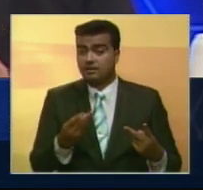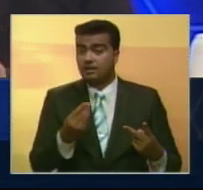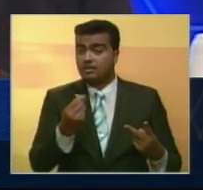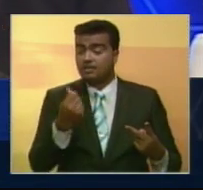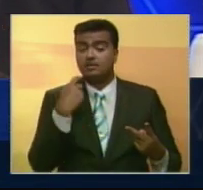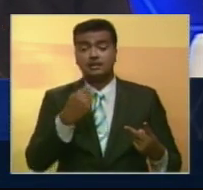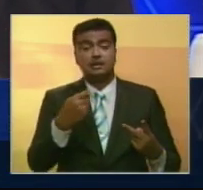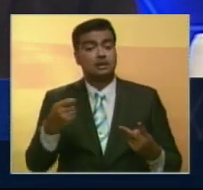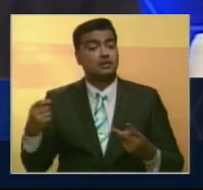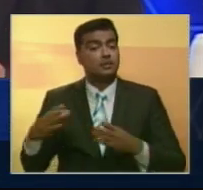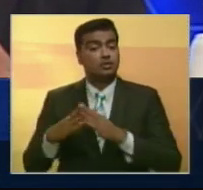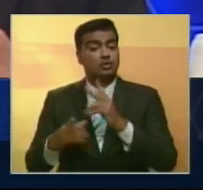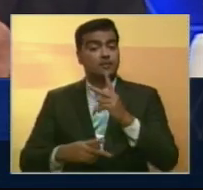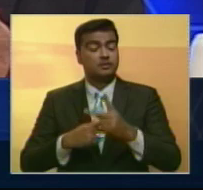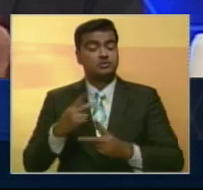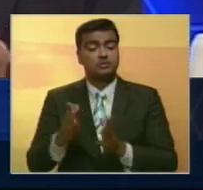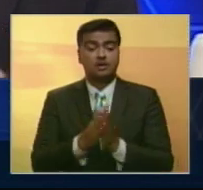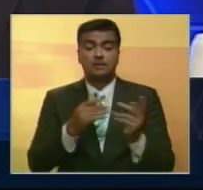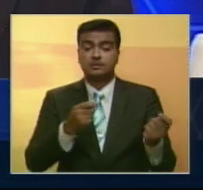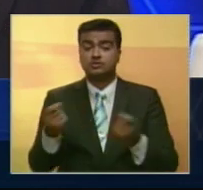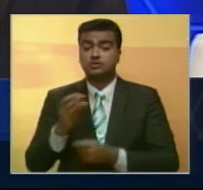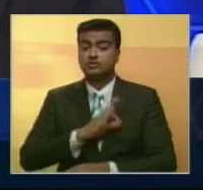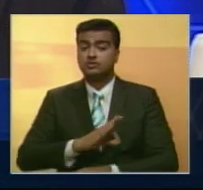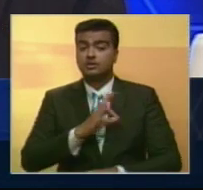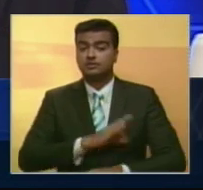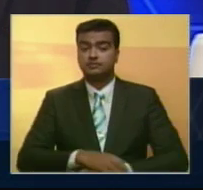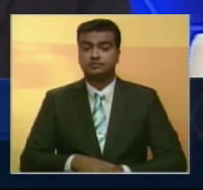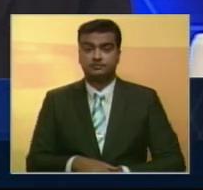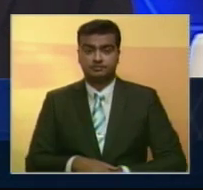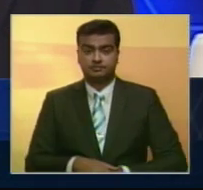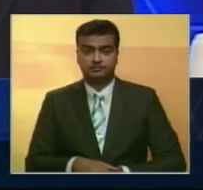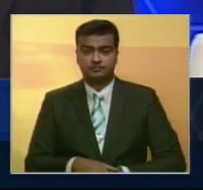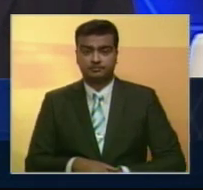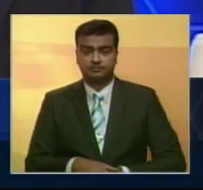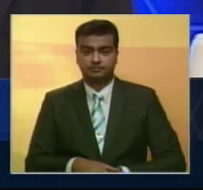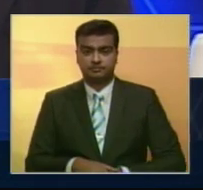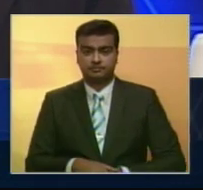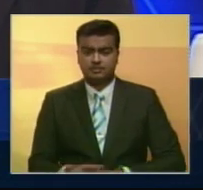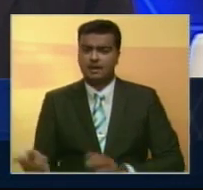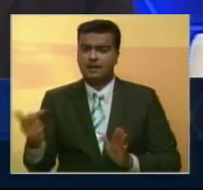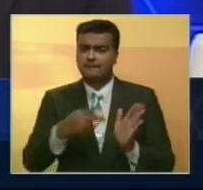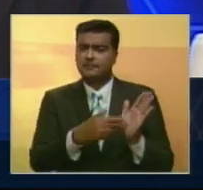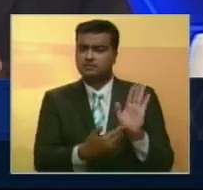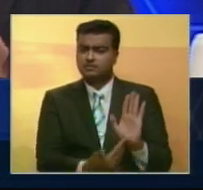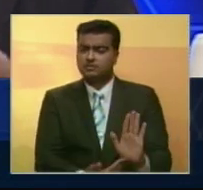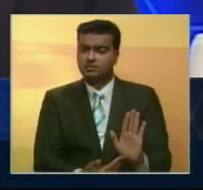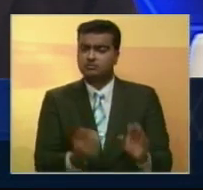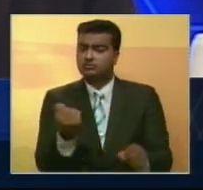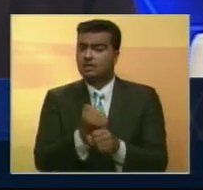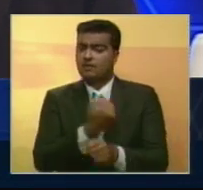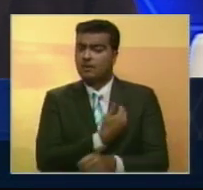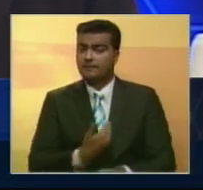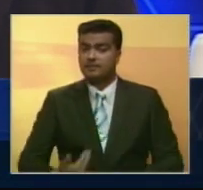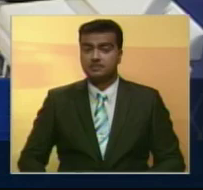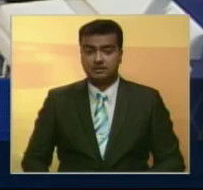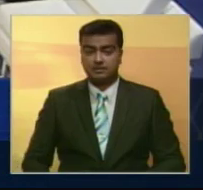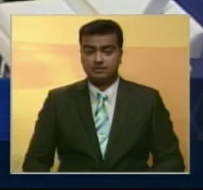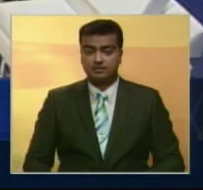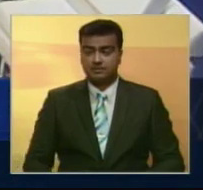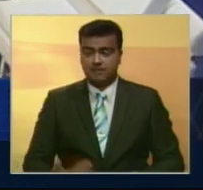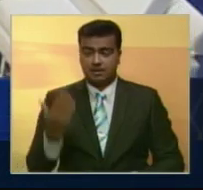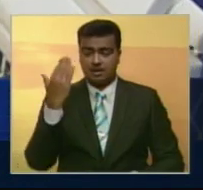a todo lo que tiene que ver con la inversión social. Con respecto a la presentación de la memoria y cuenta del mandatario nacional ante la